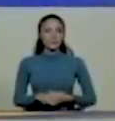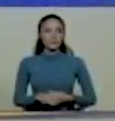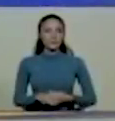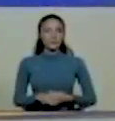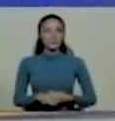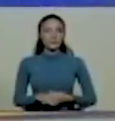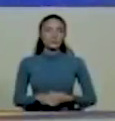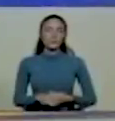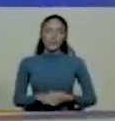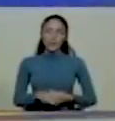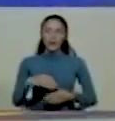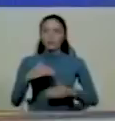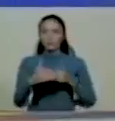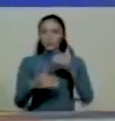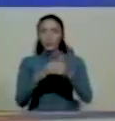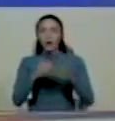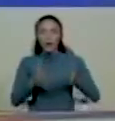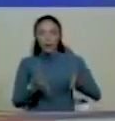de avances.